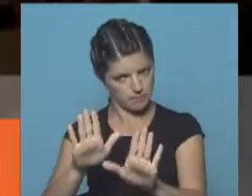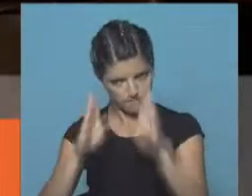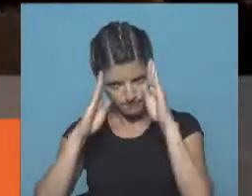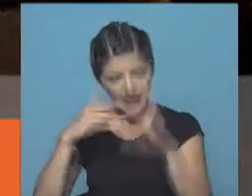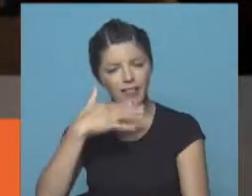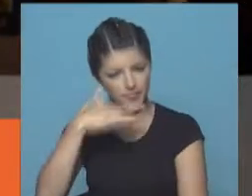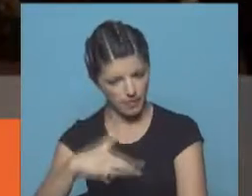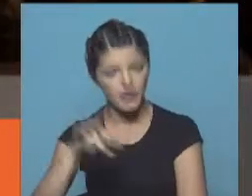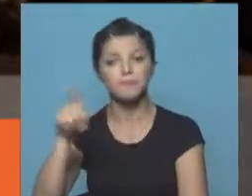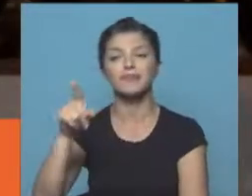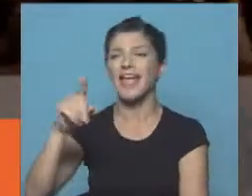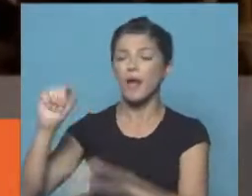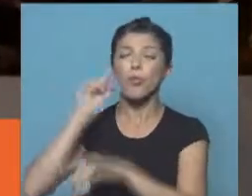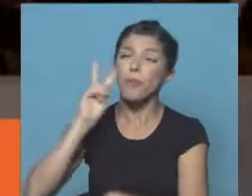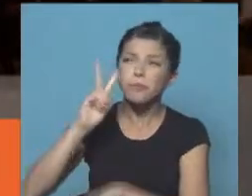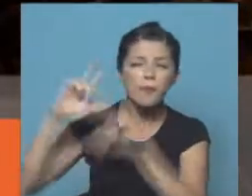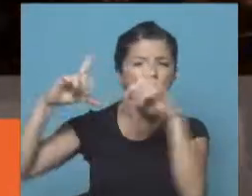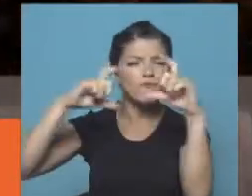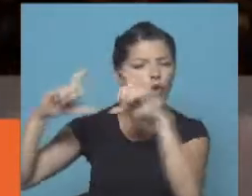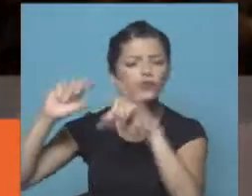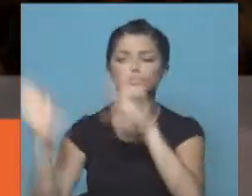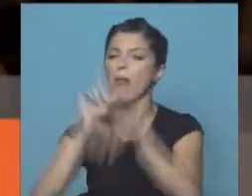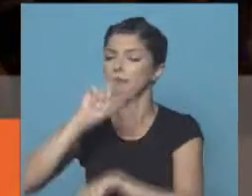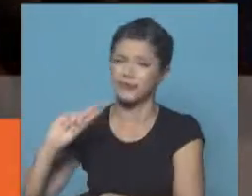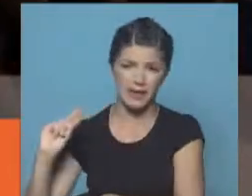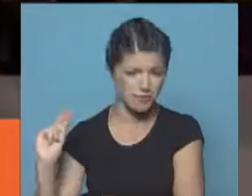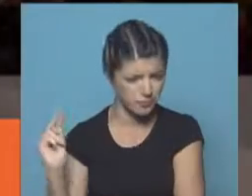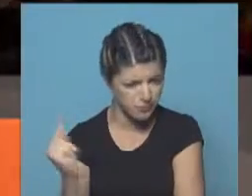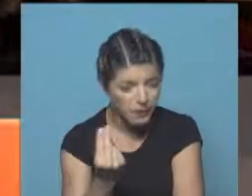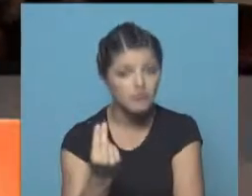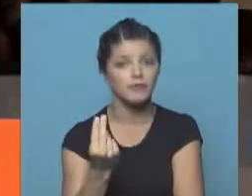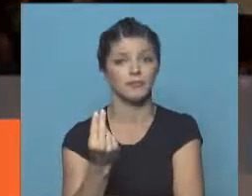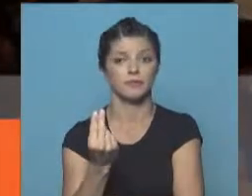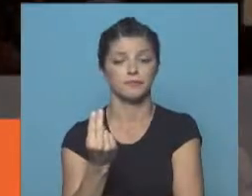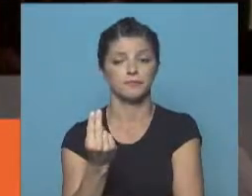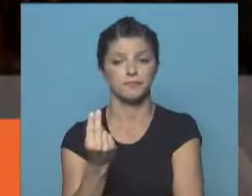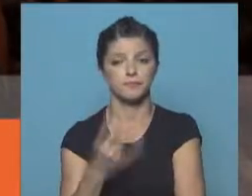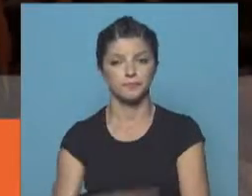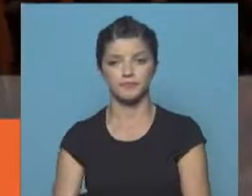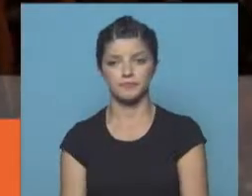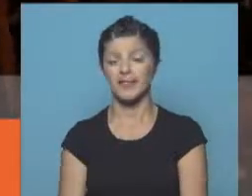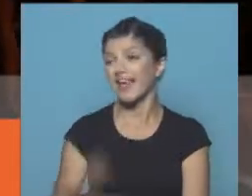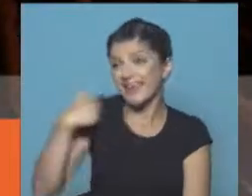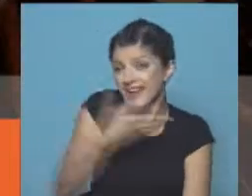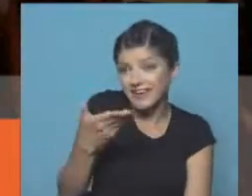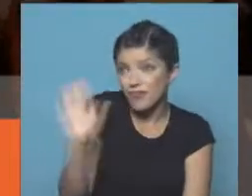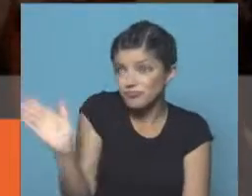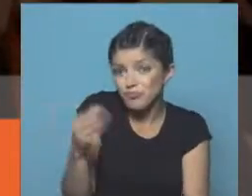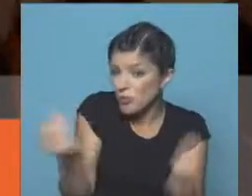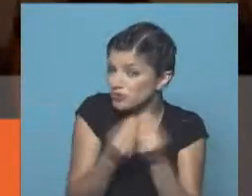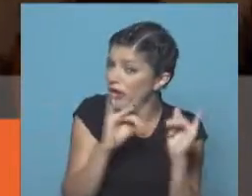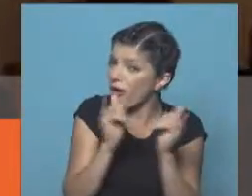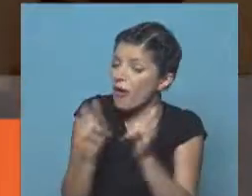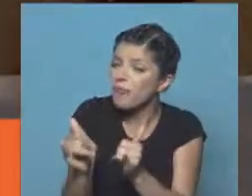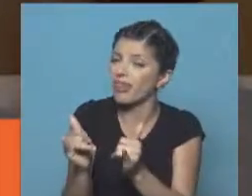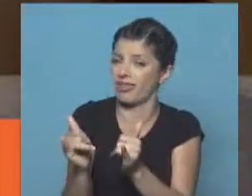fotos desgarradoras de las personas que sufrieron la inseguridad y que fueron víctimas, la mayoría de ellos jóvenes,